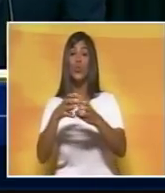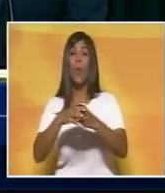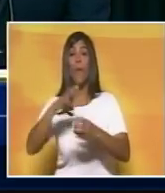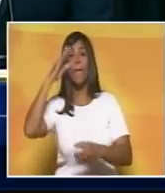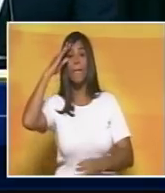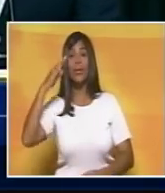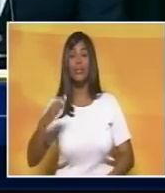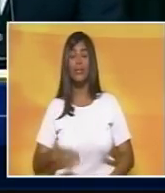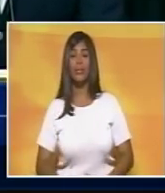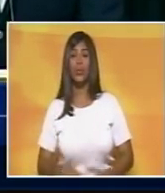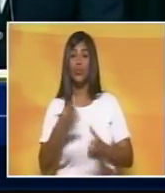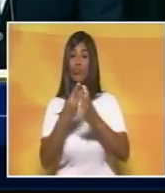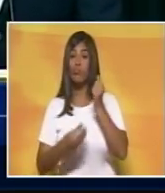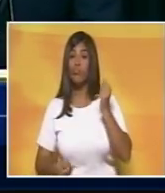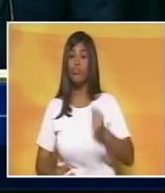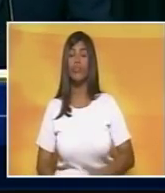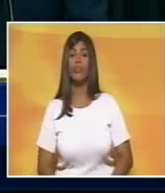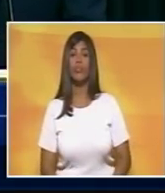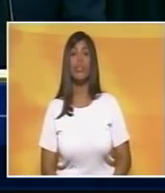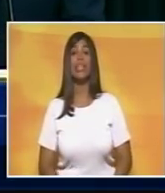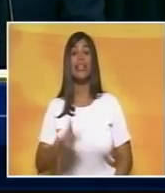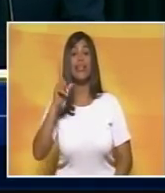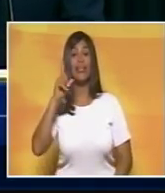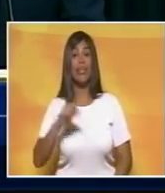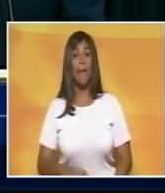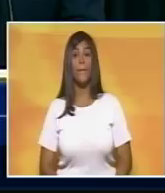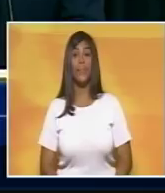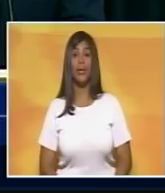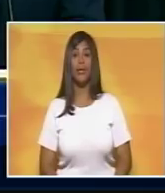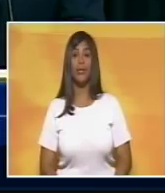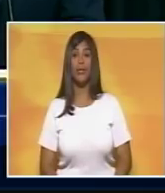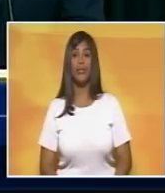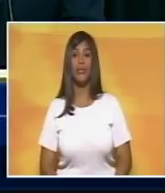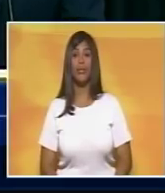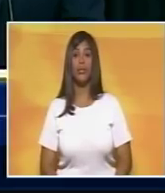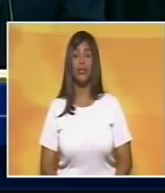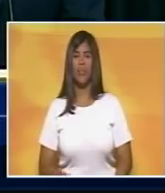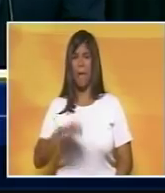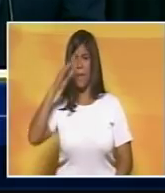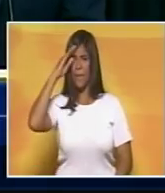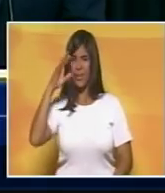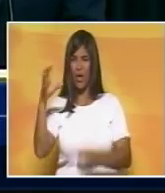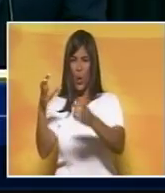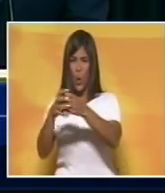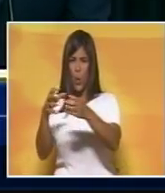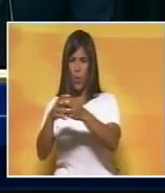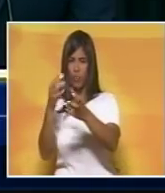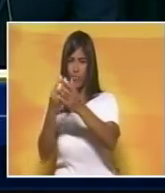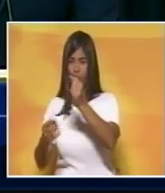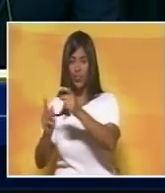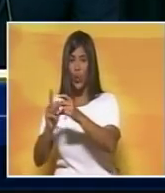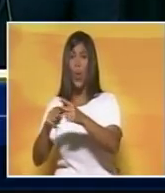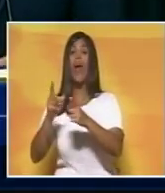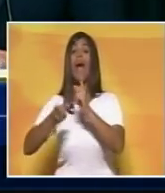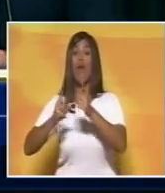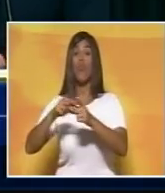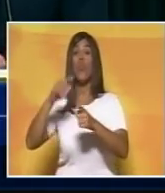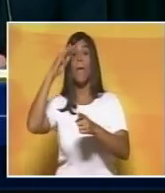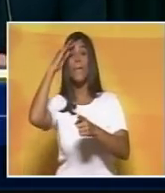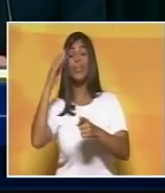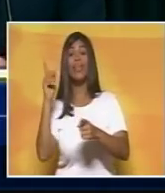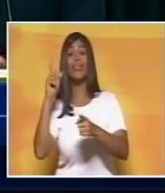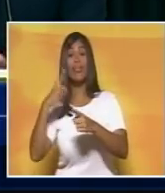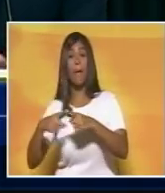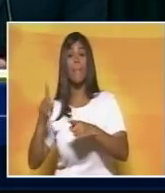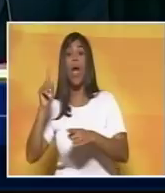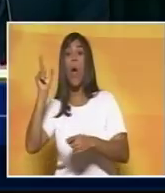militares desertores, que incluso no eran en su mayoría tales militares desertores. Habían algunos militares desertores, pero también